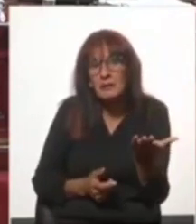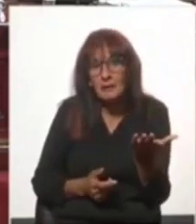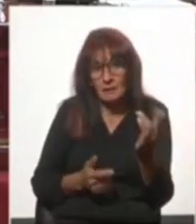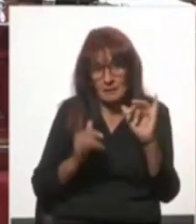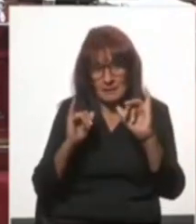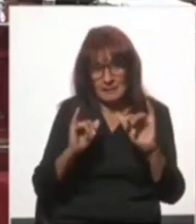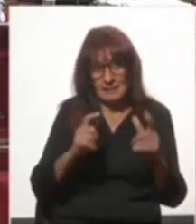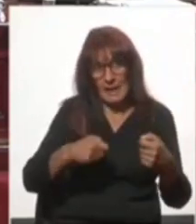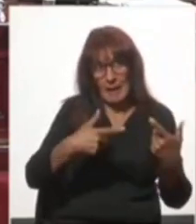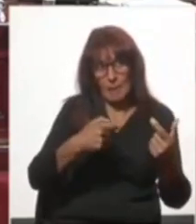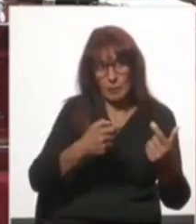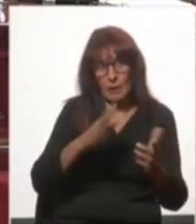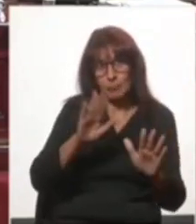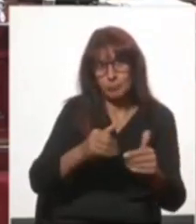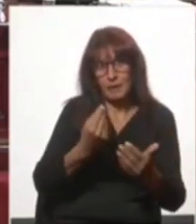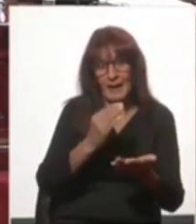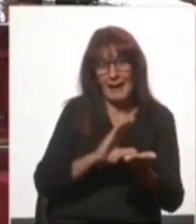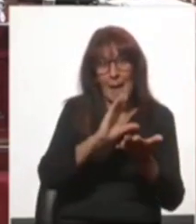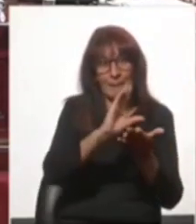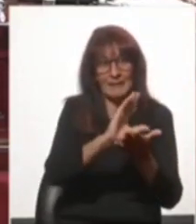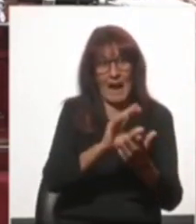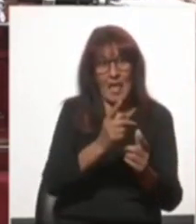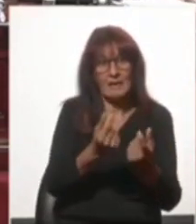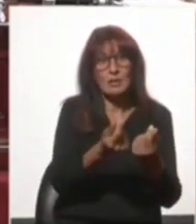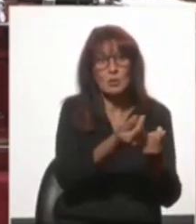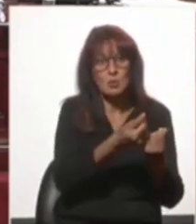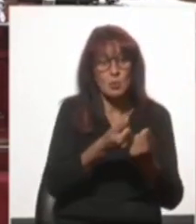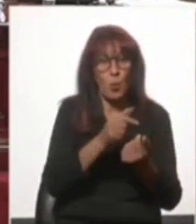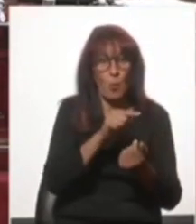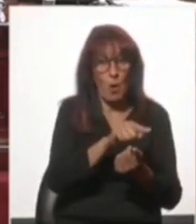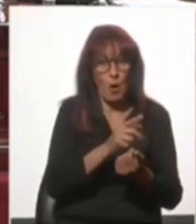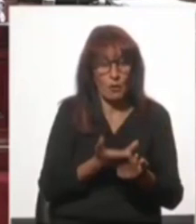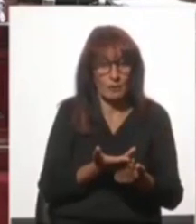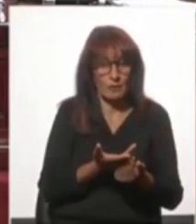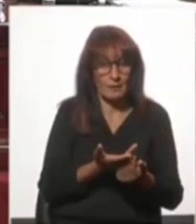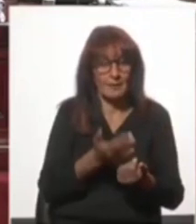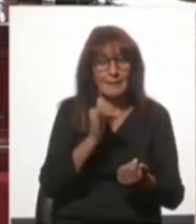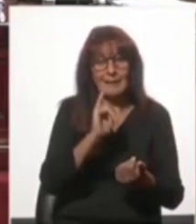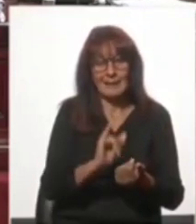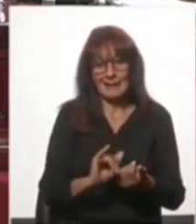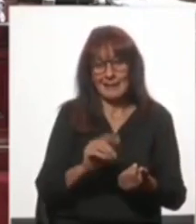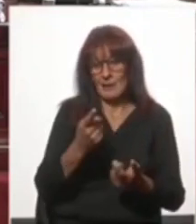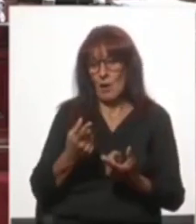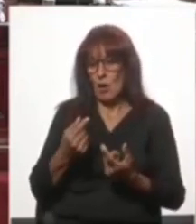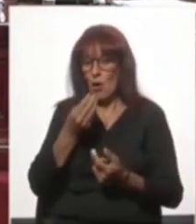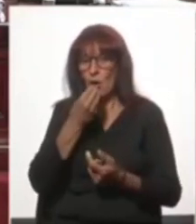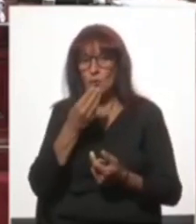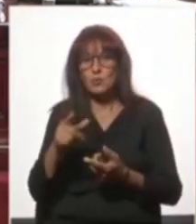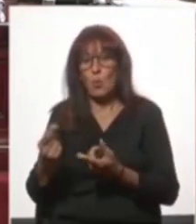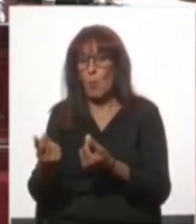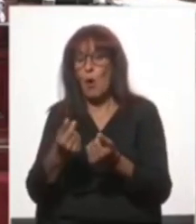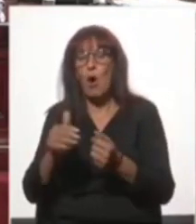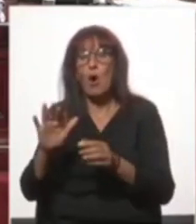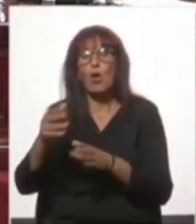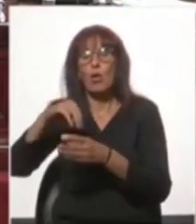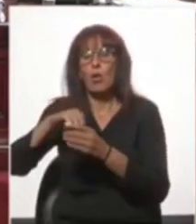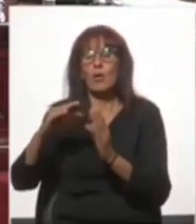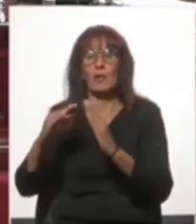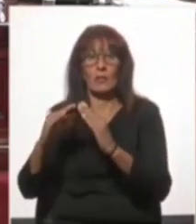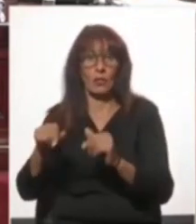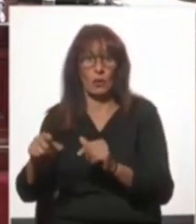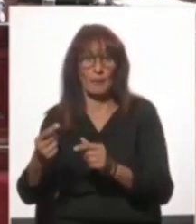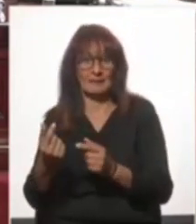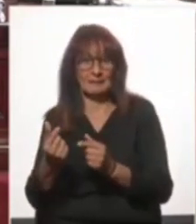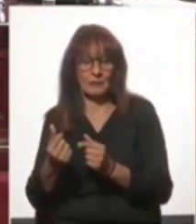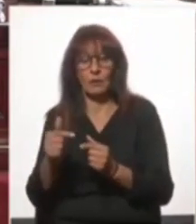bienes de capital, si uno importa insumos. Y si el consumo doméstico va a estar creciendo tanto, también van a crecer